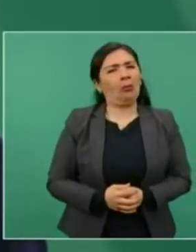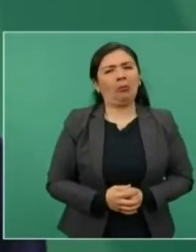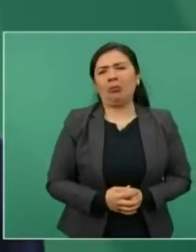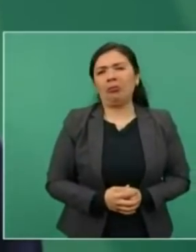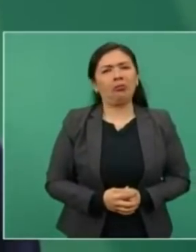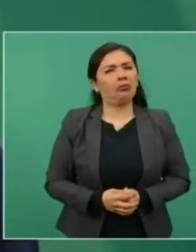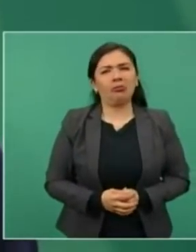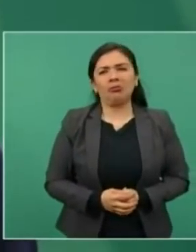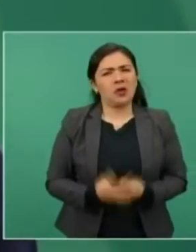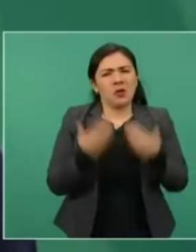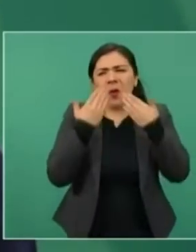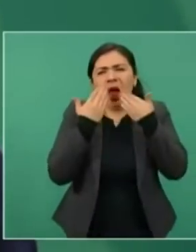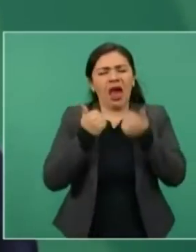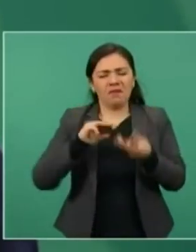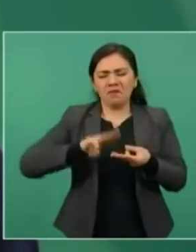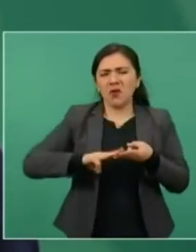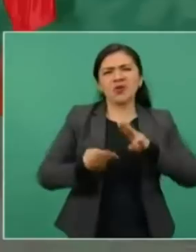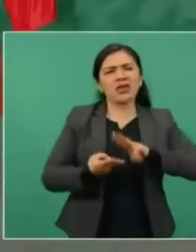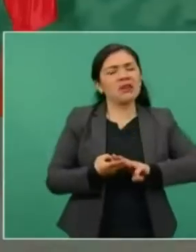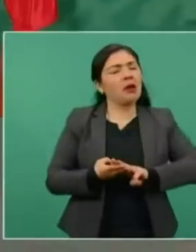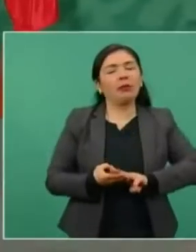ninguna razón